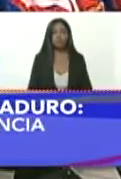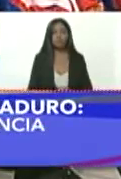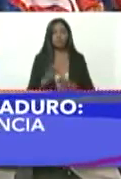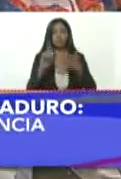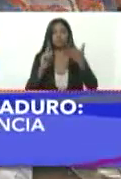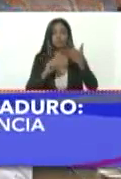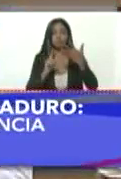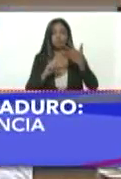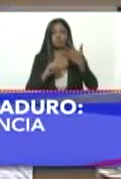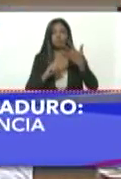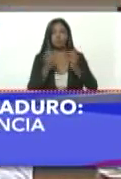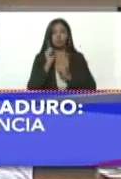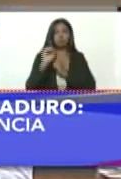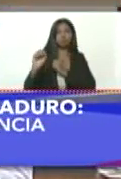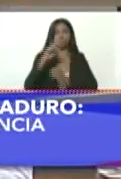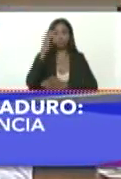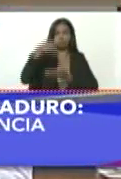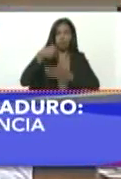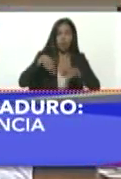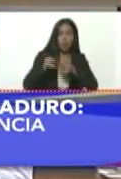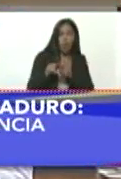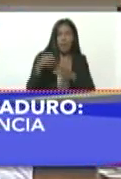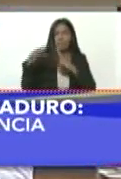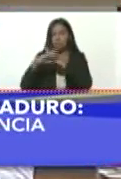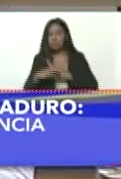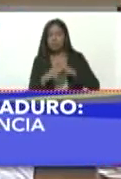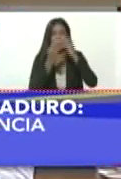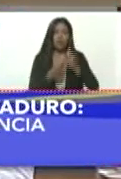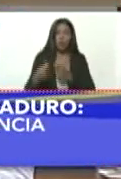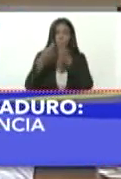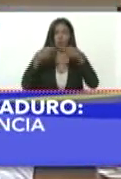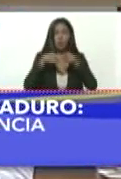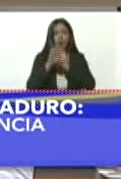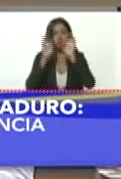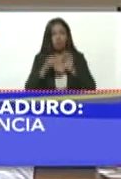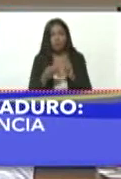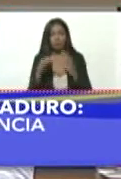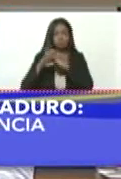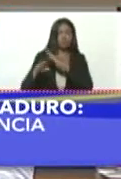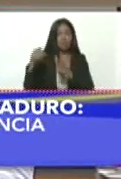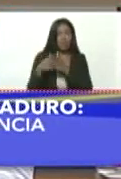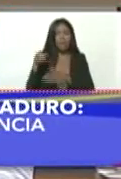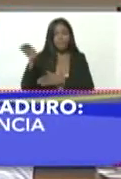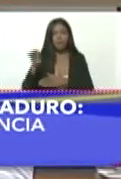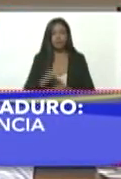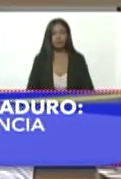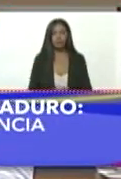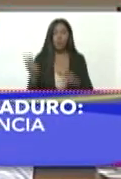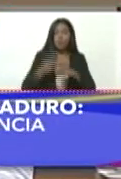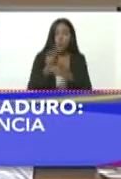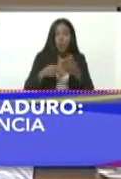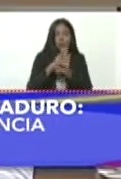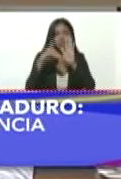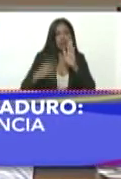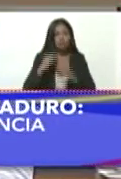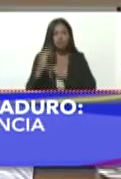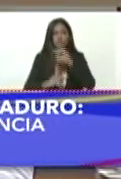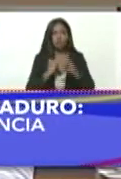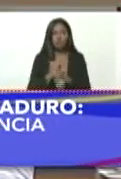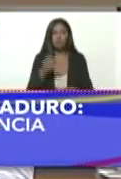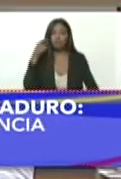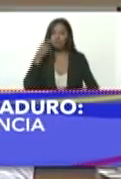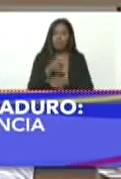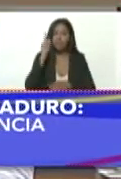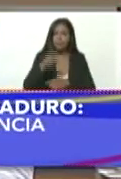Cinco, rechazar la aplicación de sanciones económicas contra el país, violatorias del derecho internacional y